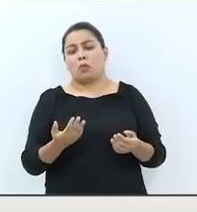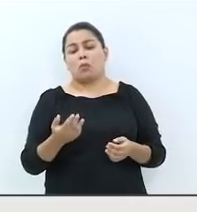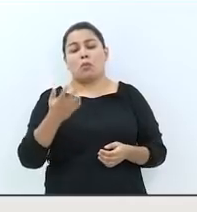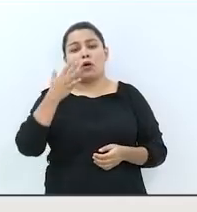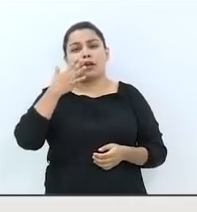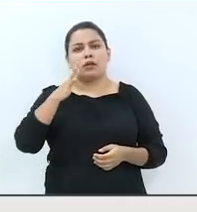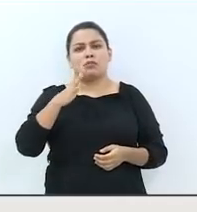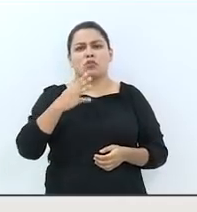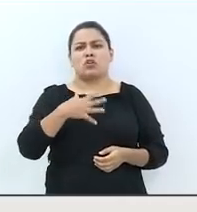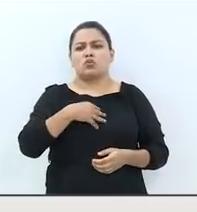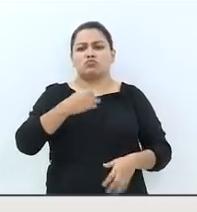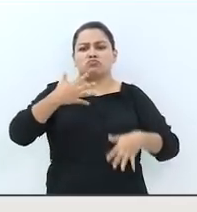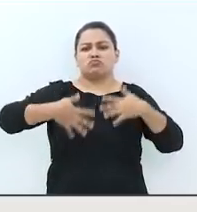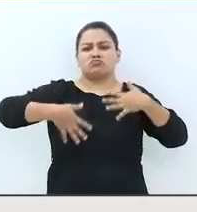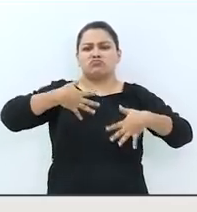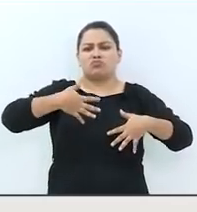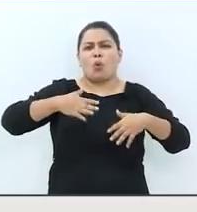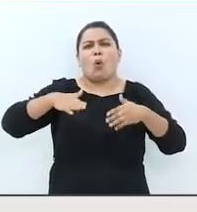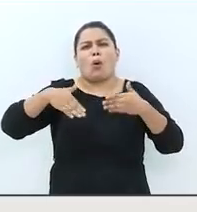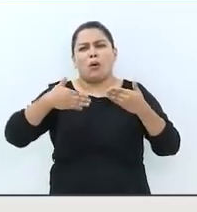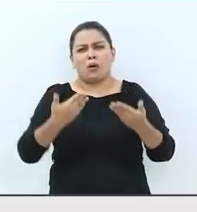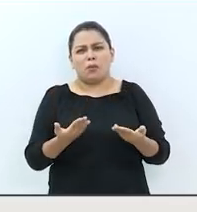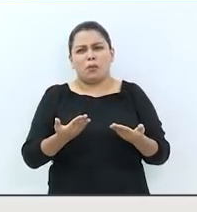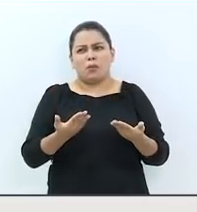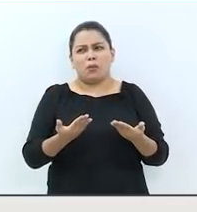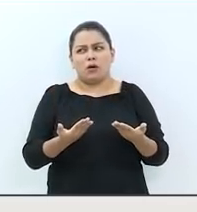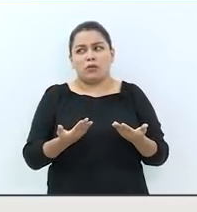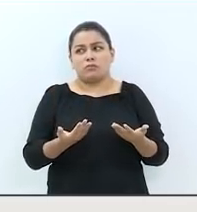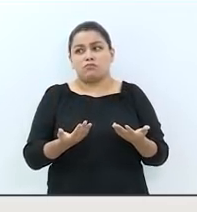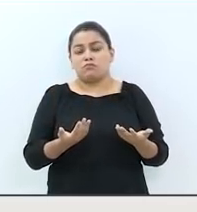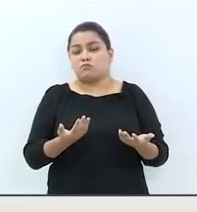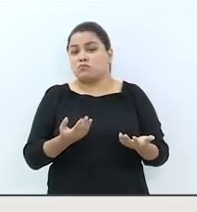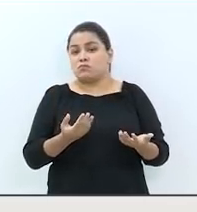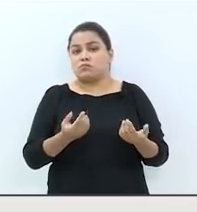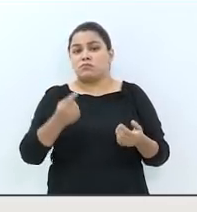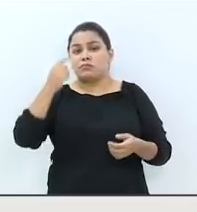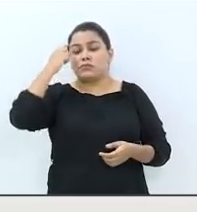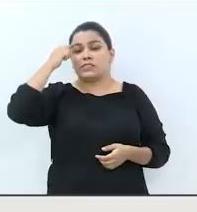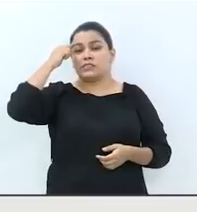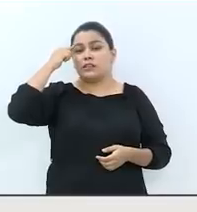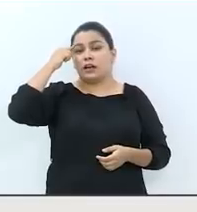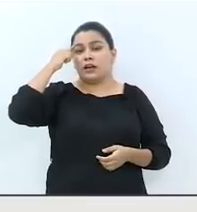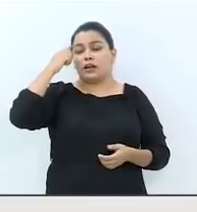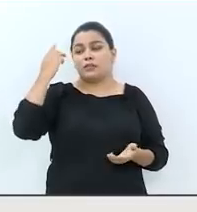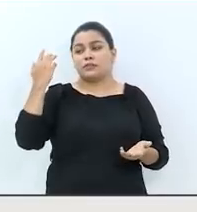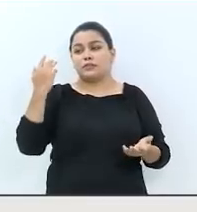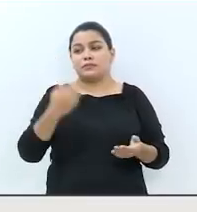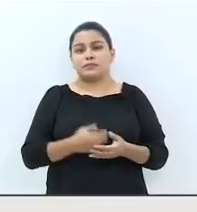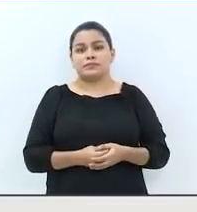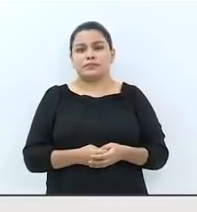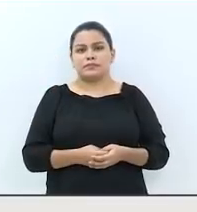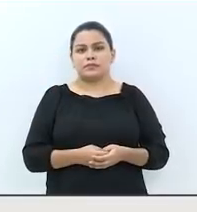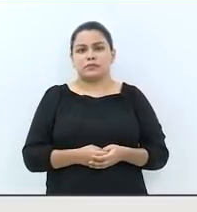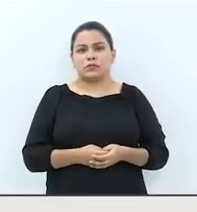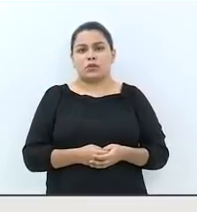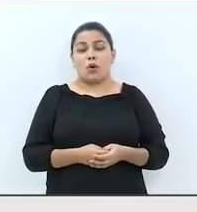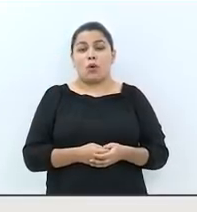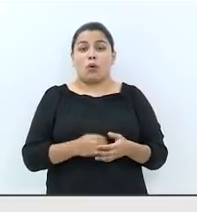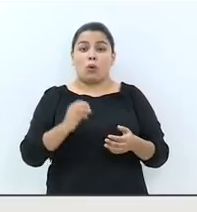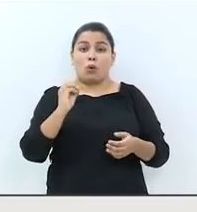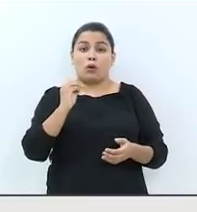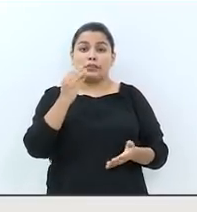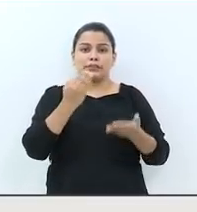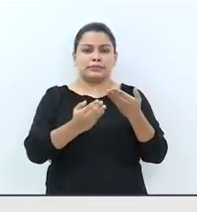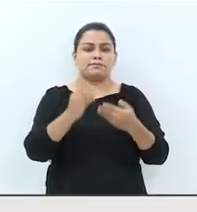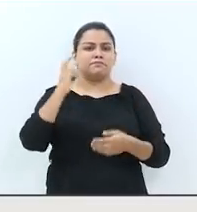lo kinestésico. ¿Cómo podríamos pensar en esto? O incluso algo más auditivo. ¿Qué